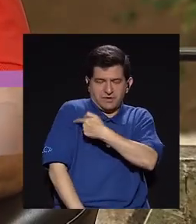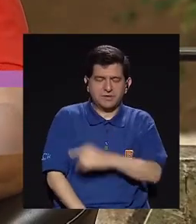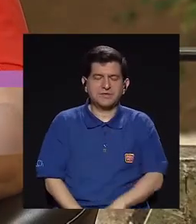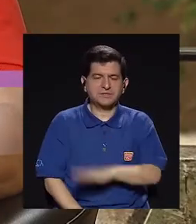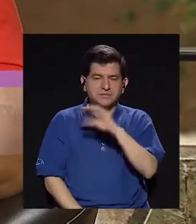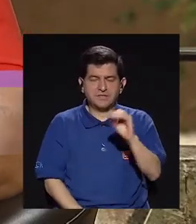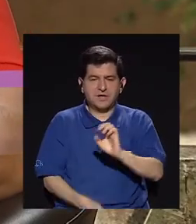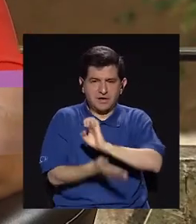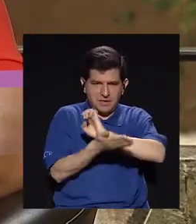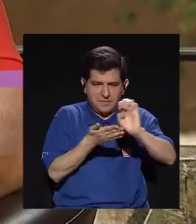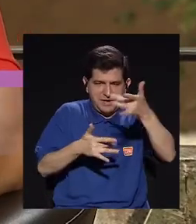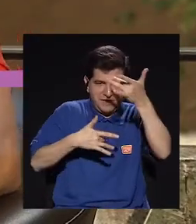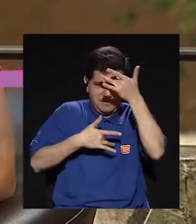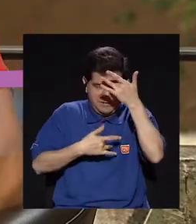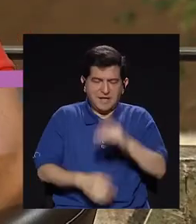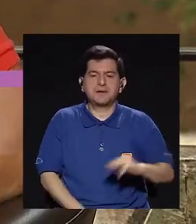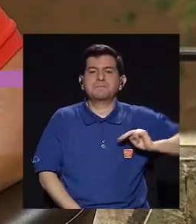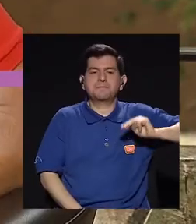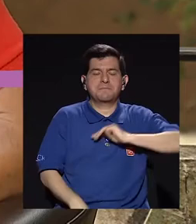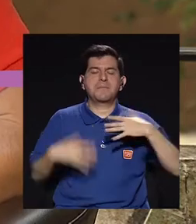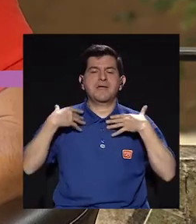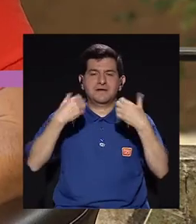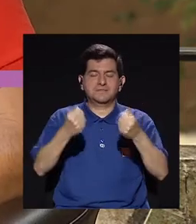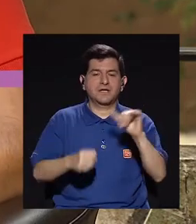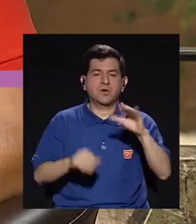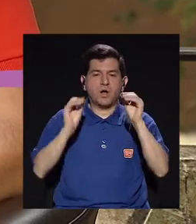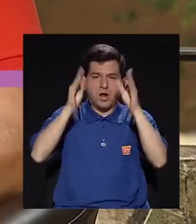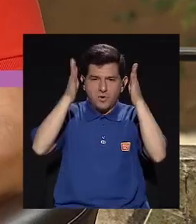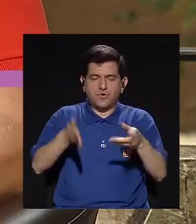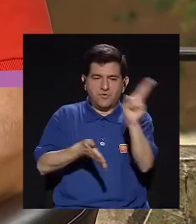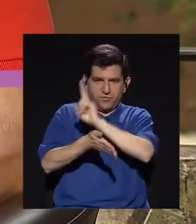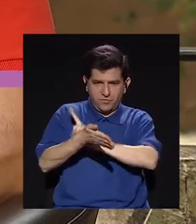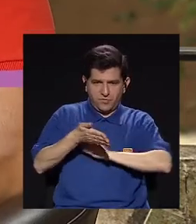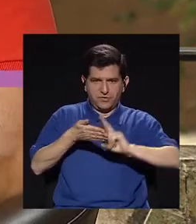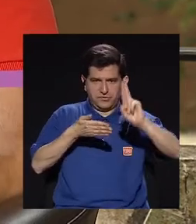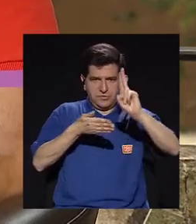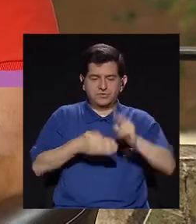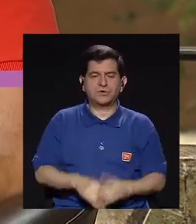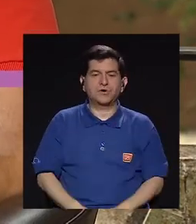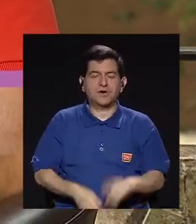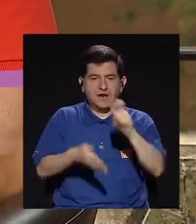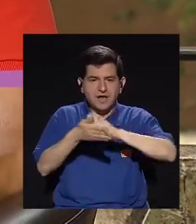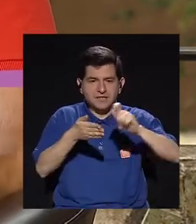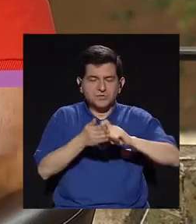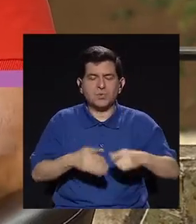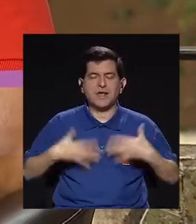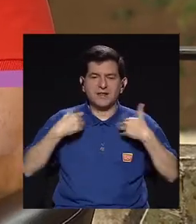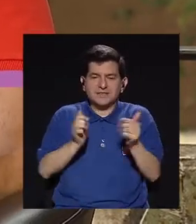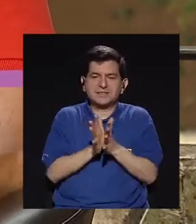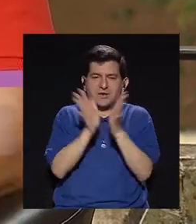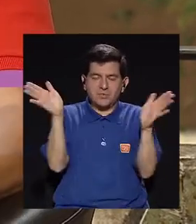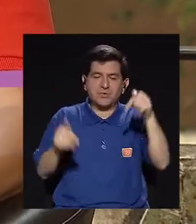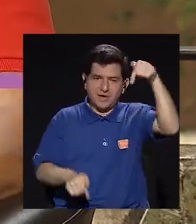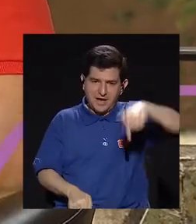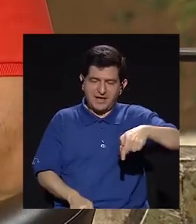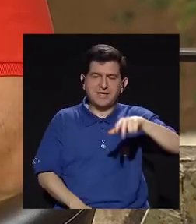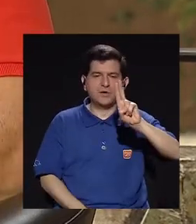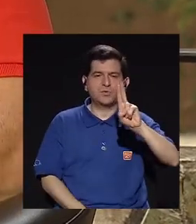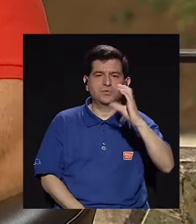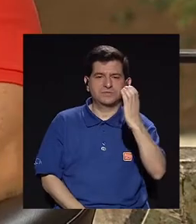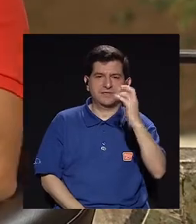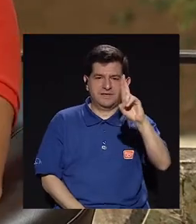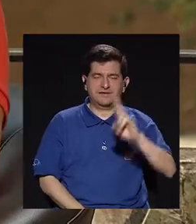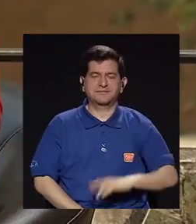y Epidemiología del Ministerio de Salud y además profesor universitario de la Escuela de Salud Pública de acá, de la